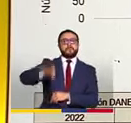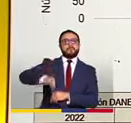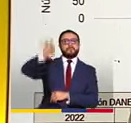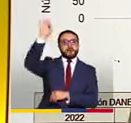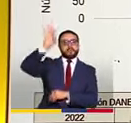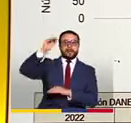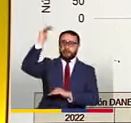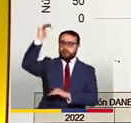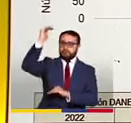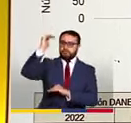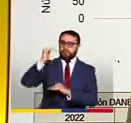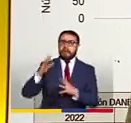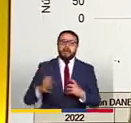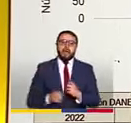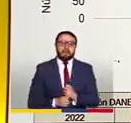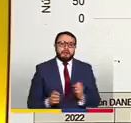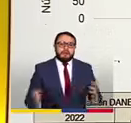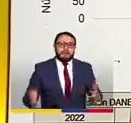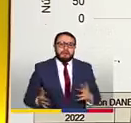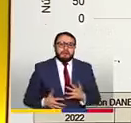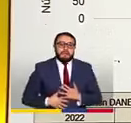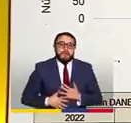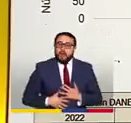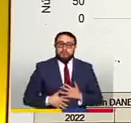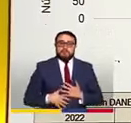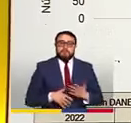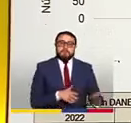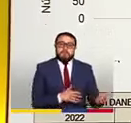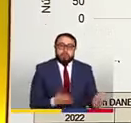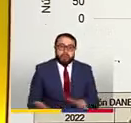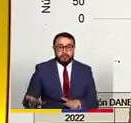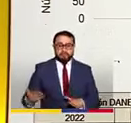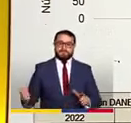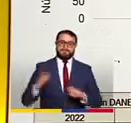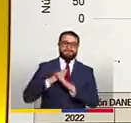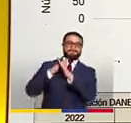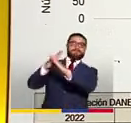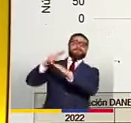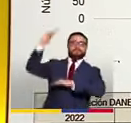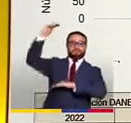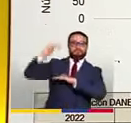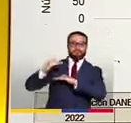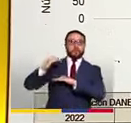44,8% en la desnutrición aguda infantil en Colombia.